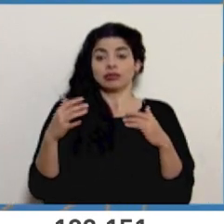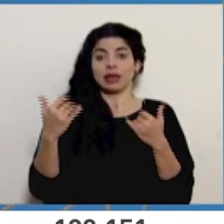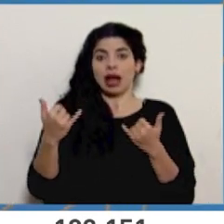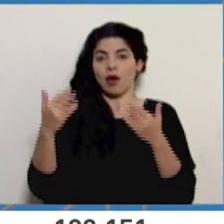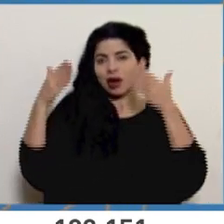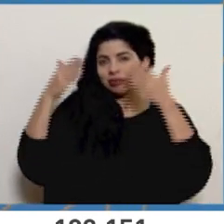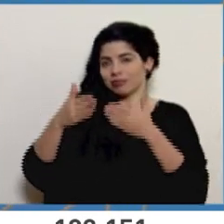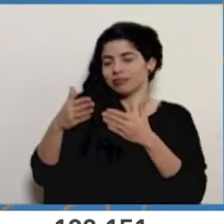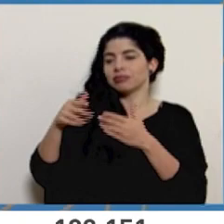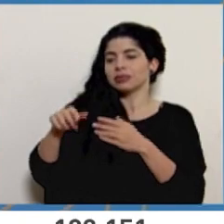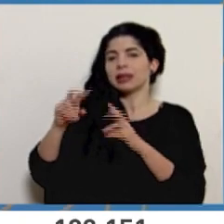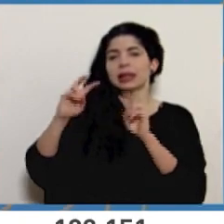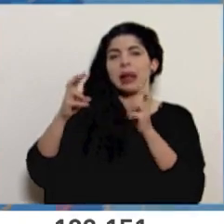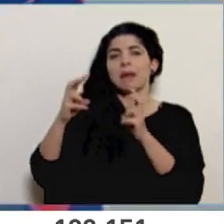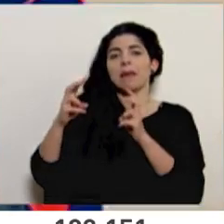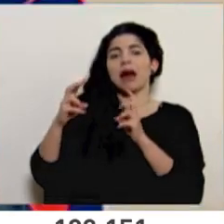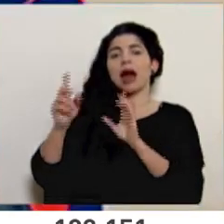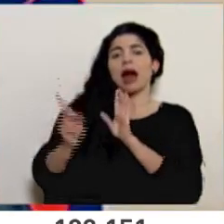de alerta,